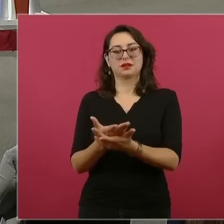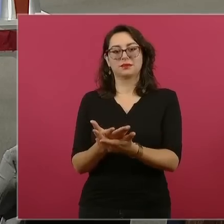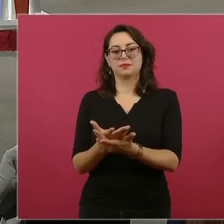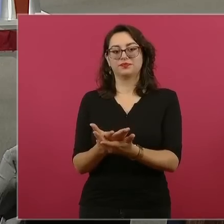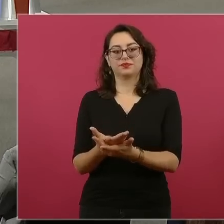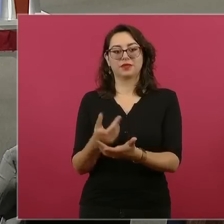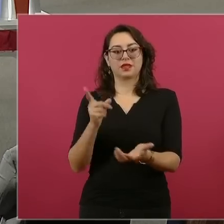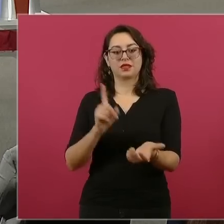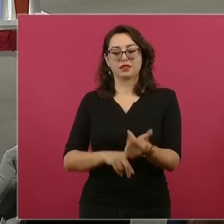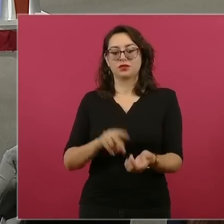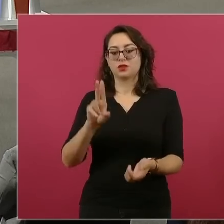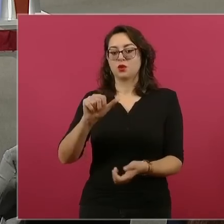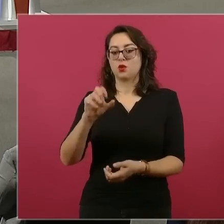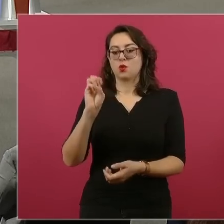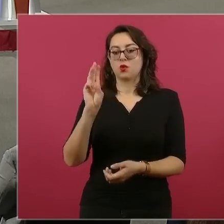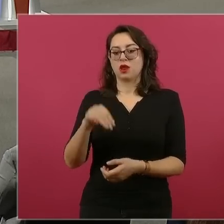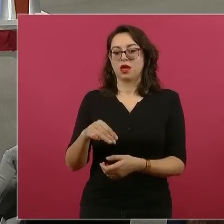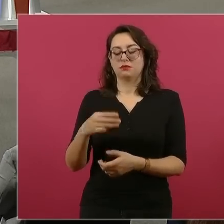en la UNAM.